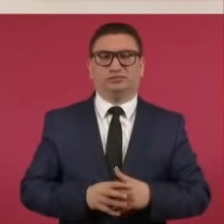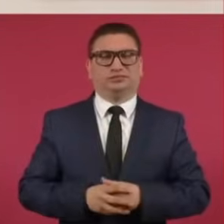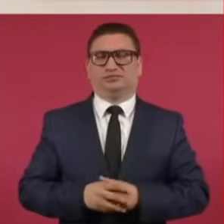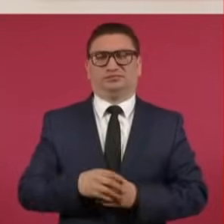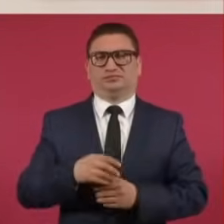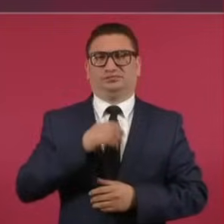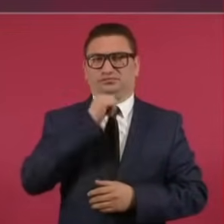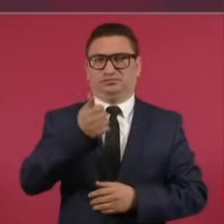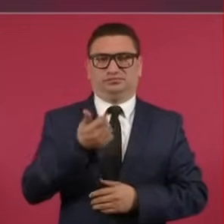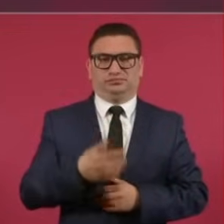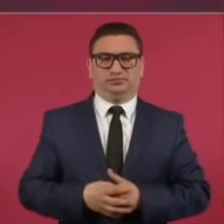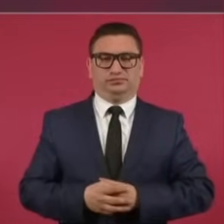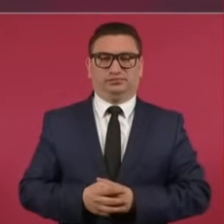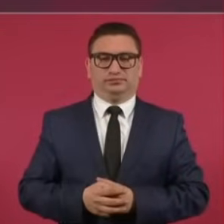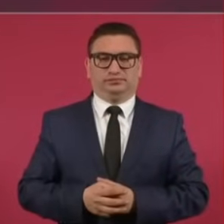nadie.